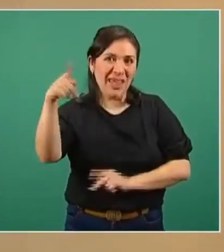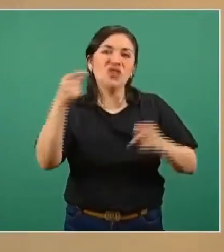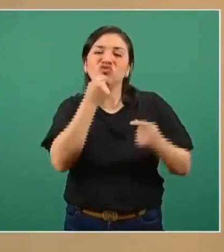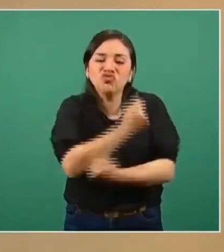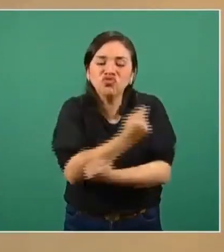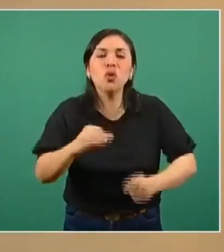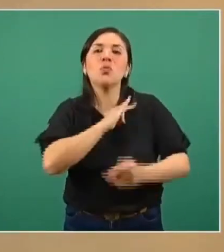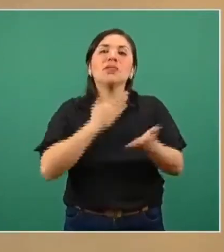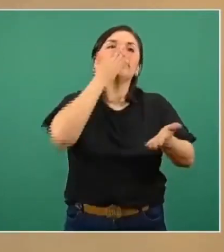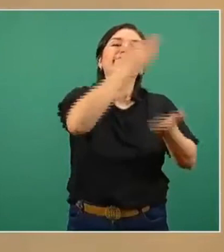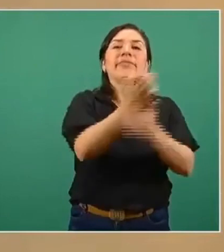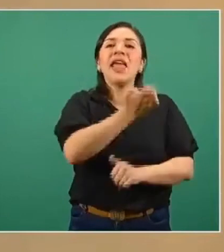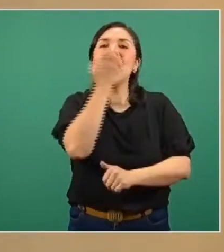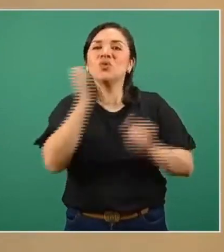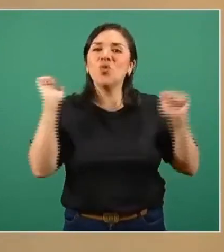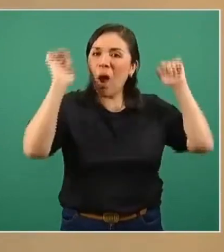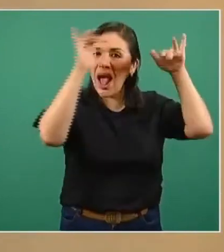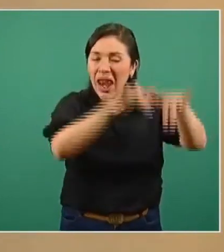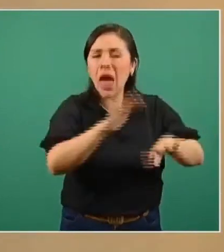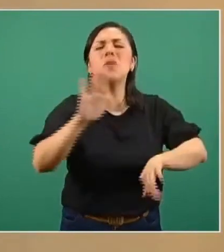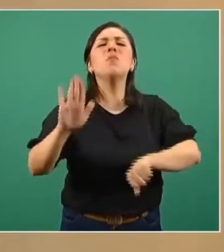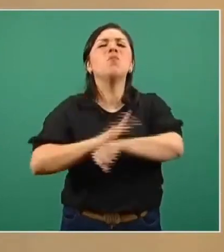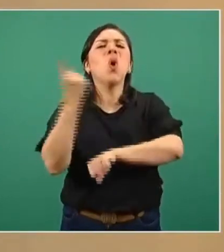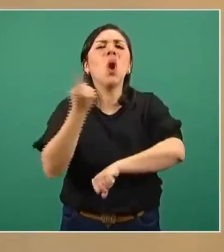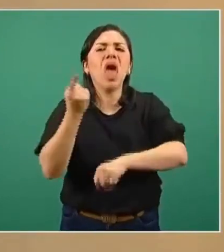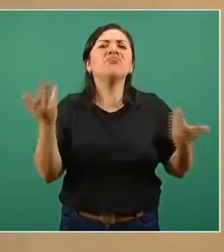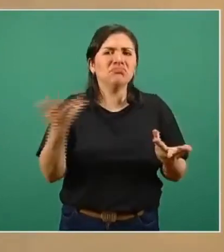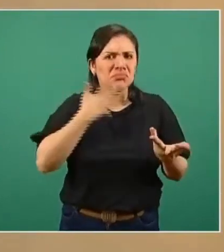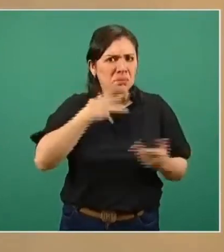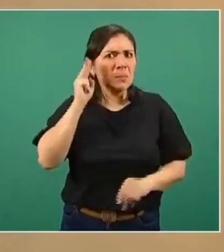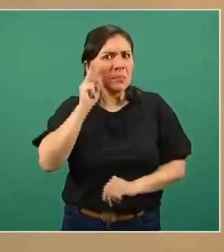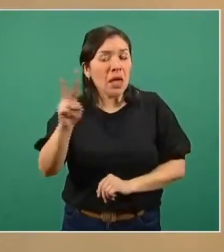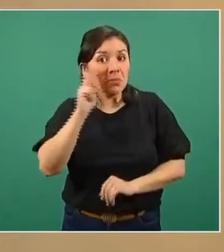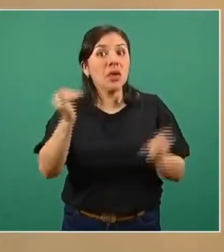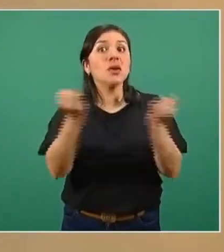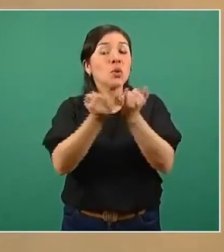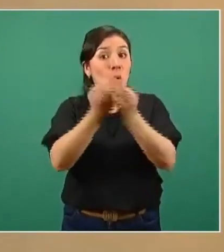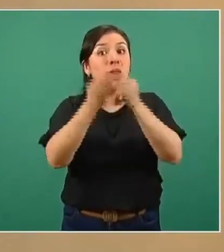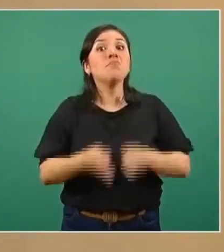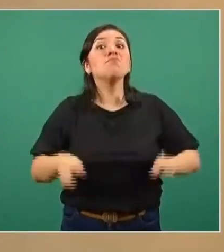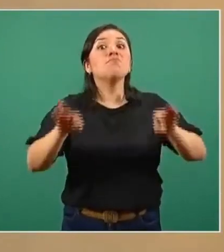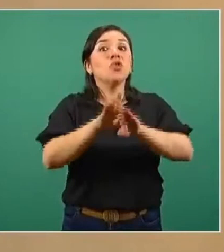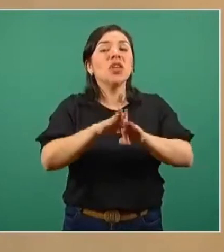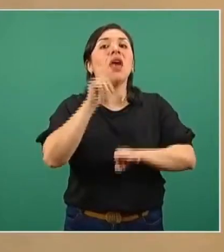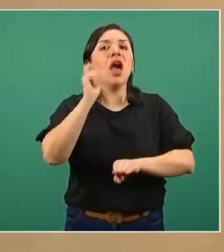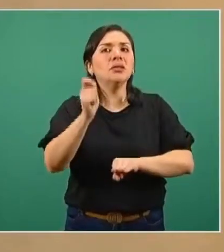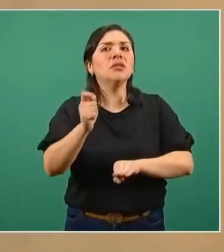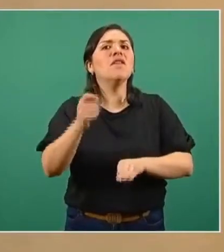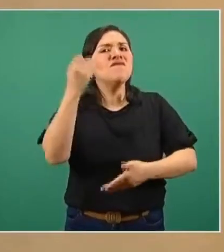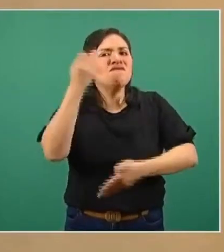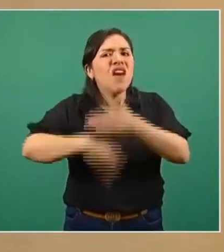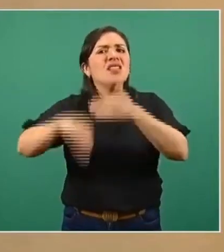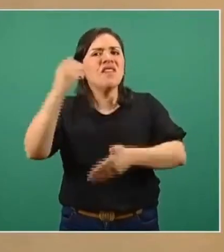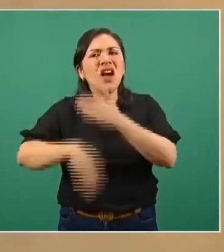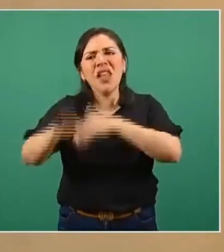presencial de niñas y niños en este estado, dado que también hay un impacto muy importante sobre el rezago educativo